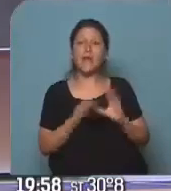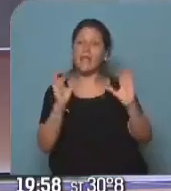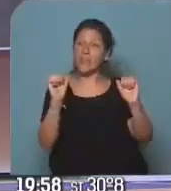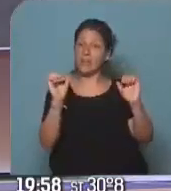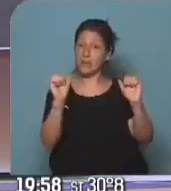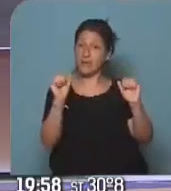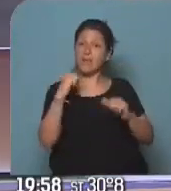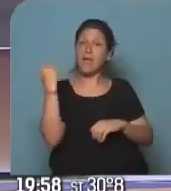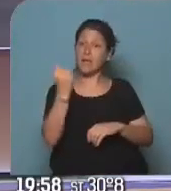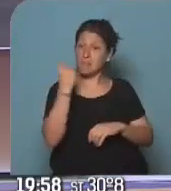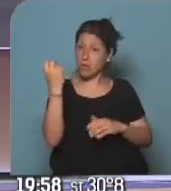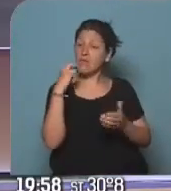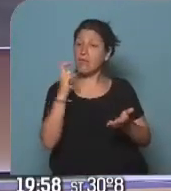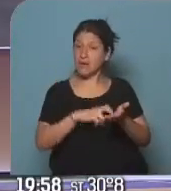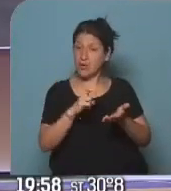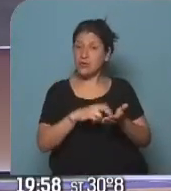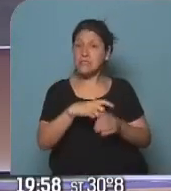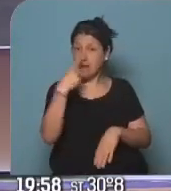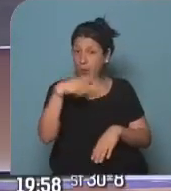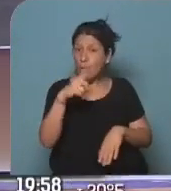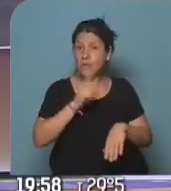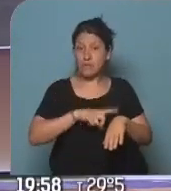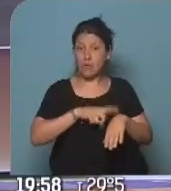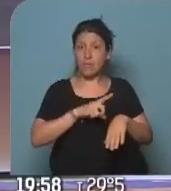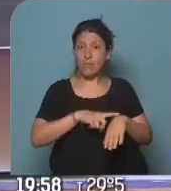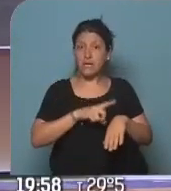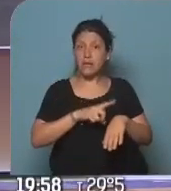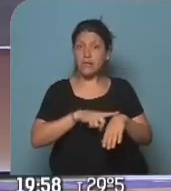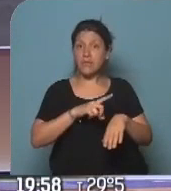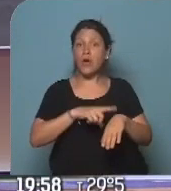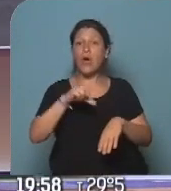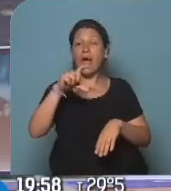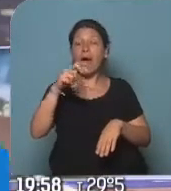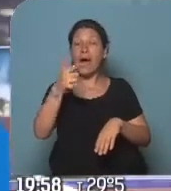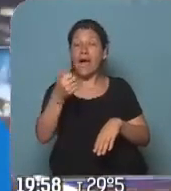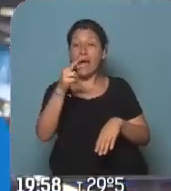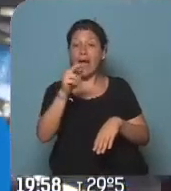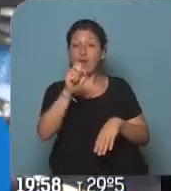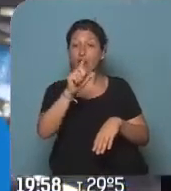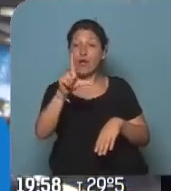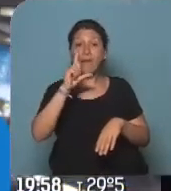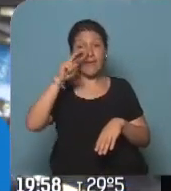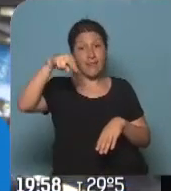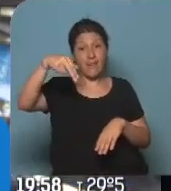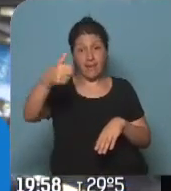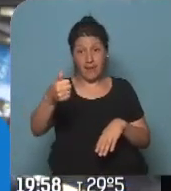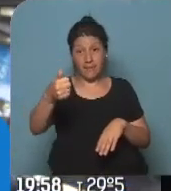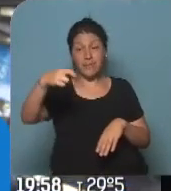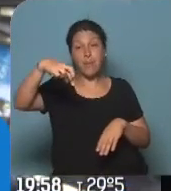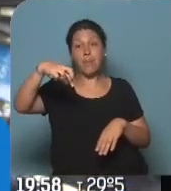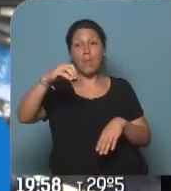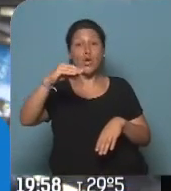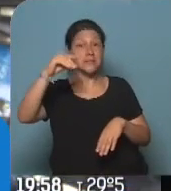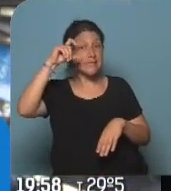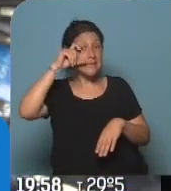Una importante noticia de último momento. Vamos a señalar que Carolina Pochetti, la viuda de Daniel Muñoz, el que fuera secretario privado